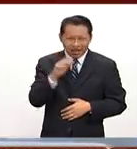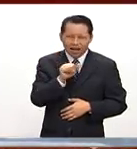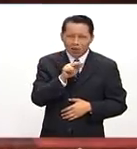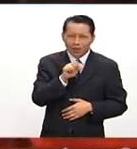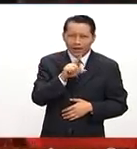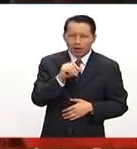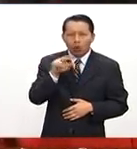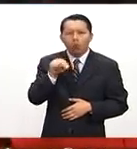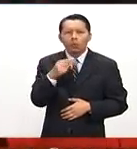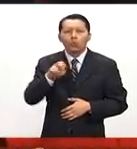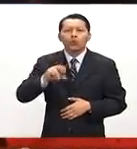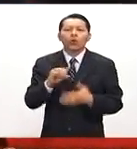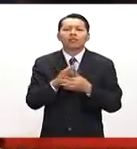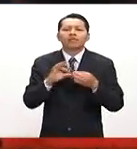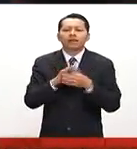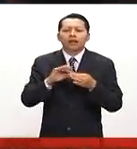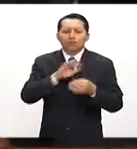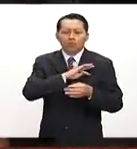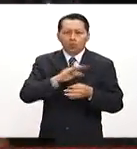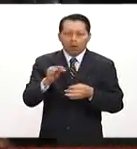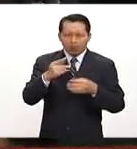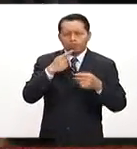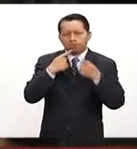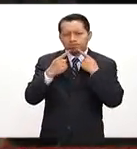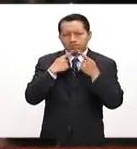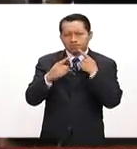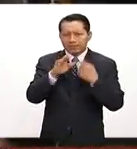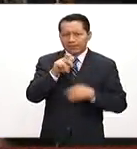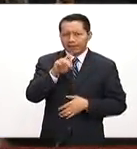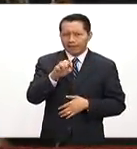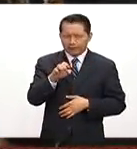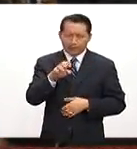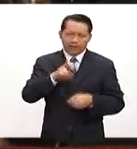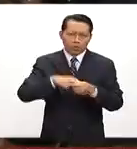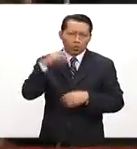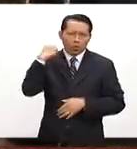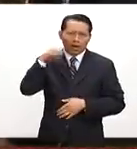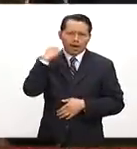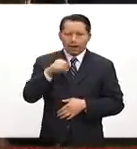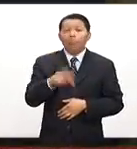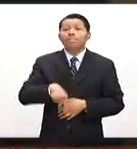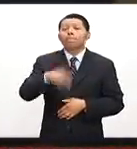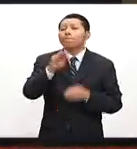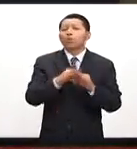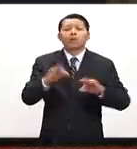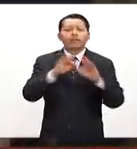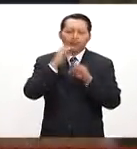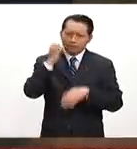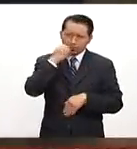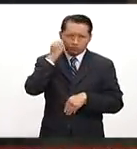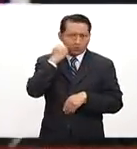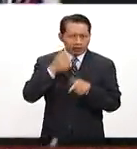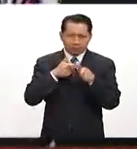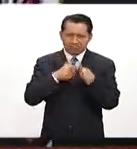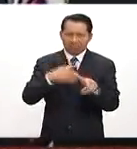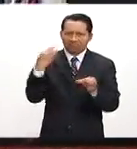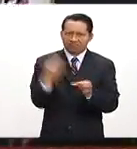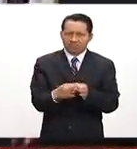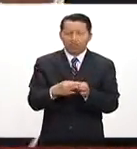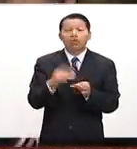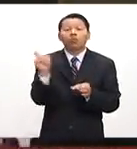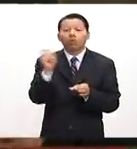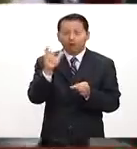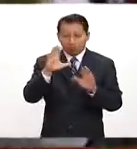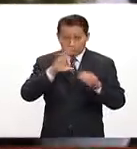Nuño, reiteró que se reanudará el diálogo con el magisterio disidente de Oaxaca, siempre y cuando regresen a clases. Una vez que esto ocurra,